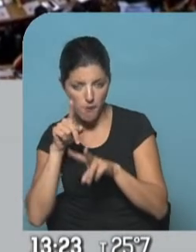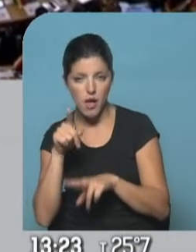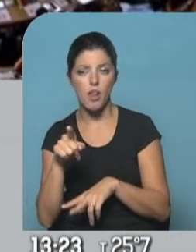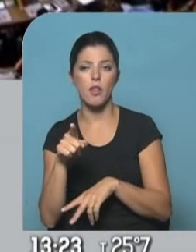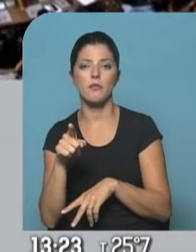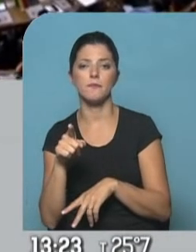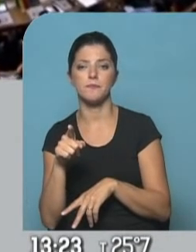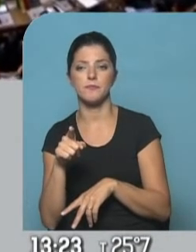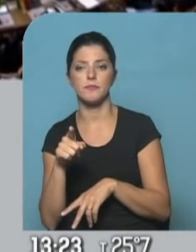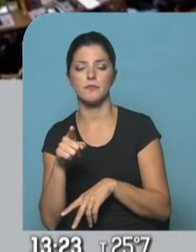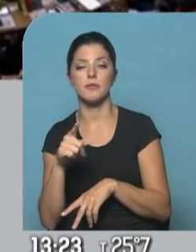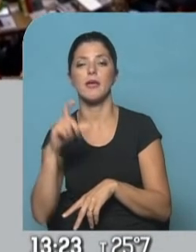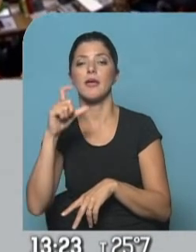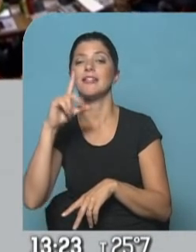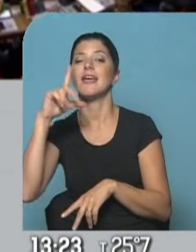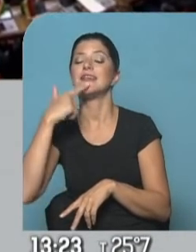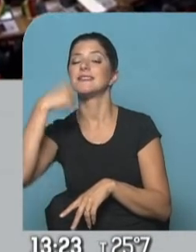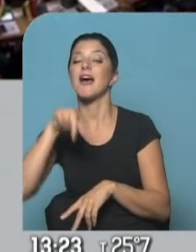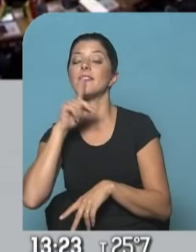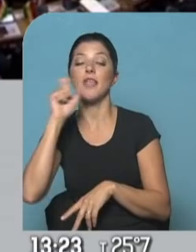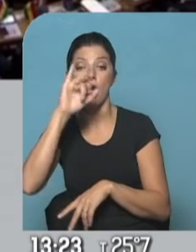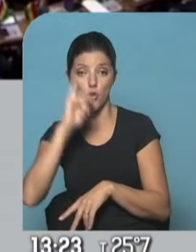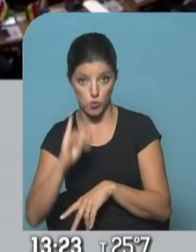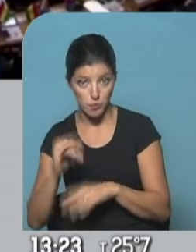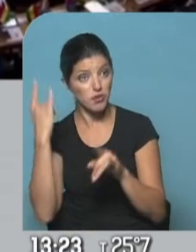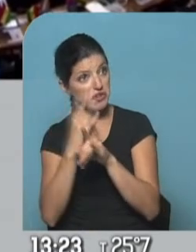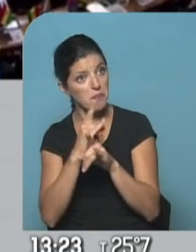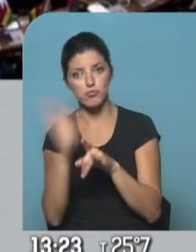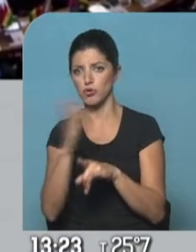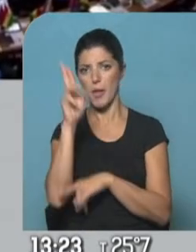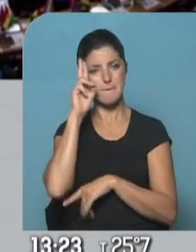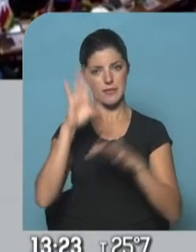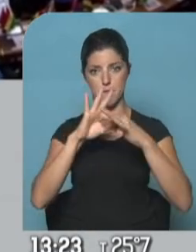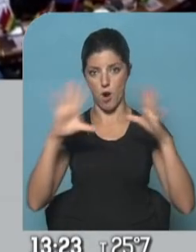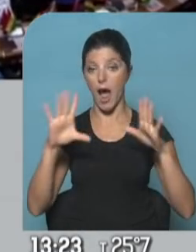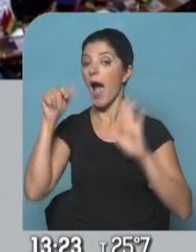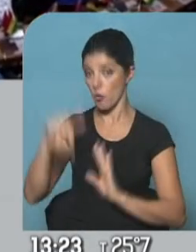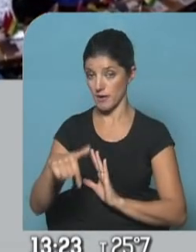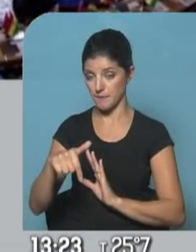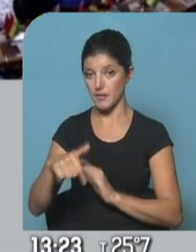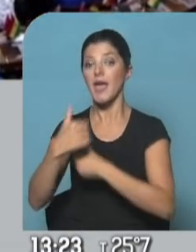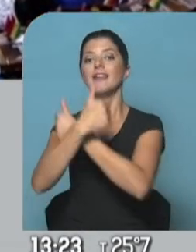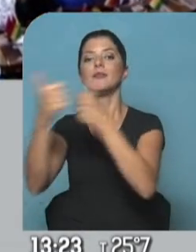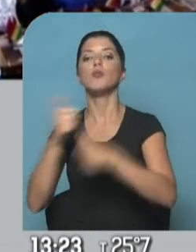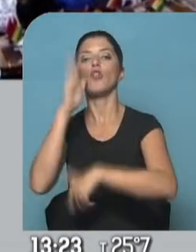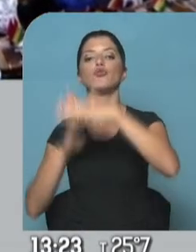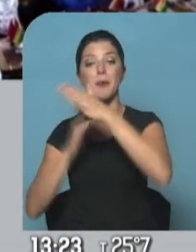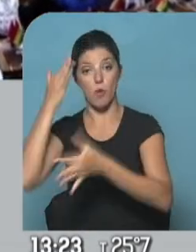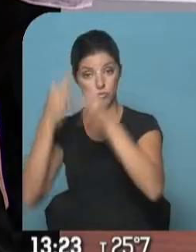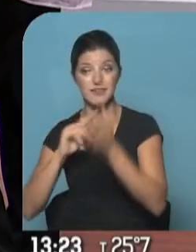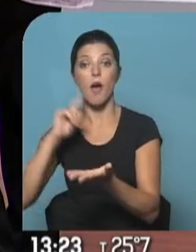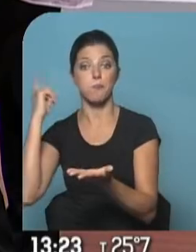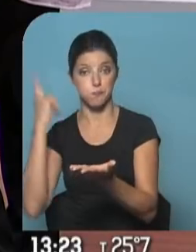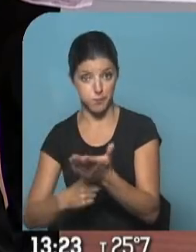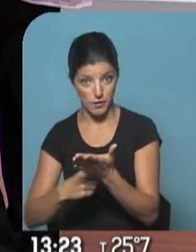la Media Luna, de Santa Cruz y demás, siempre había sido impecablemente democrático. Ahora es un fallo del Tribunal Supremo de Justicia, como vimos en